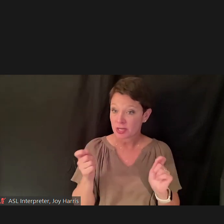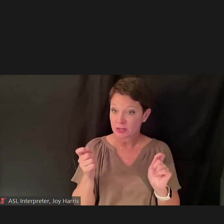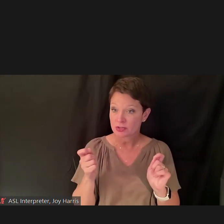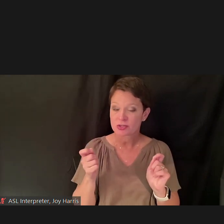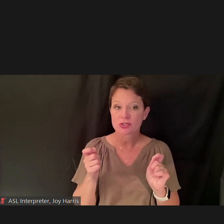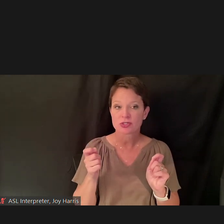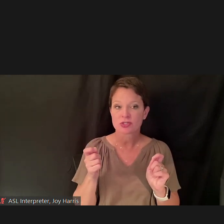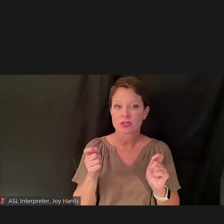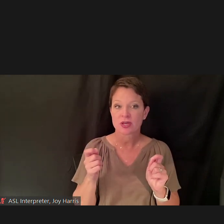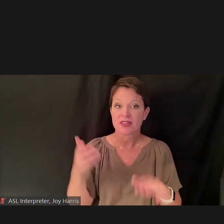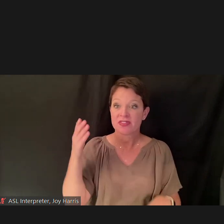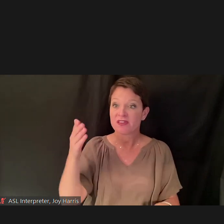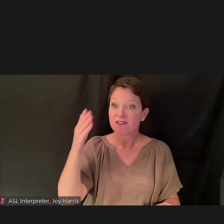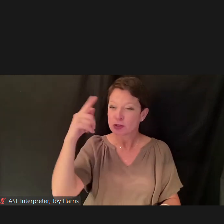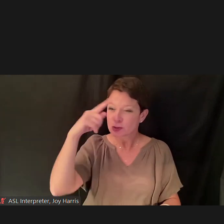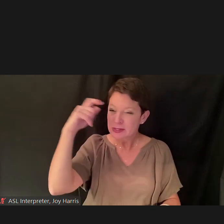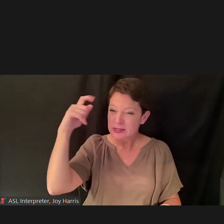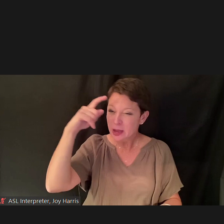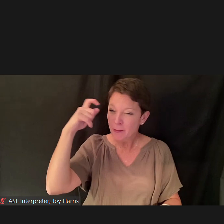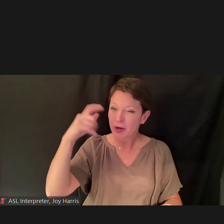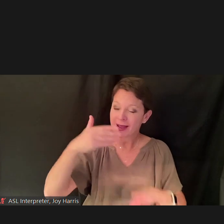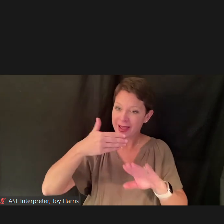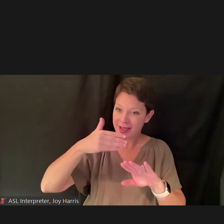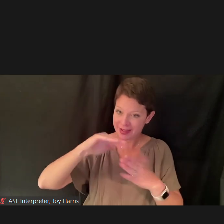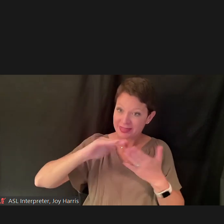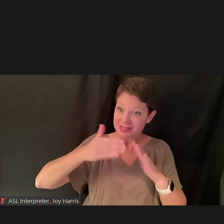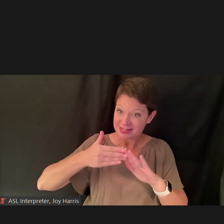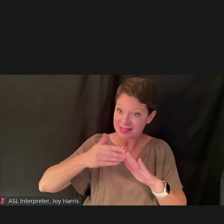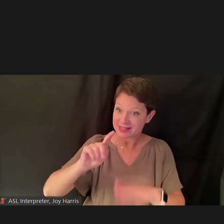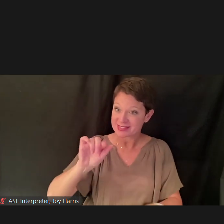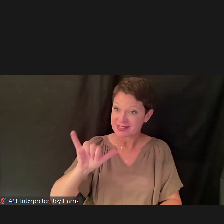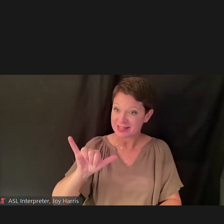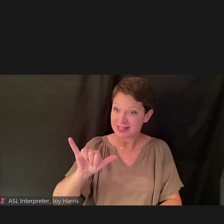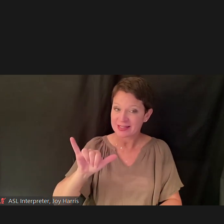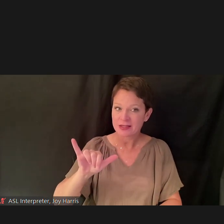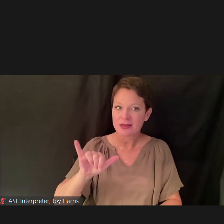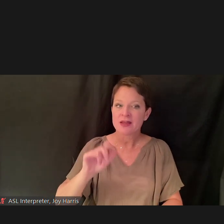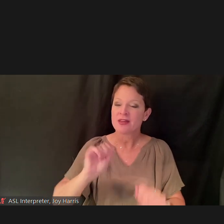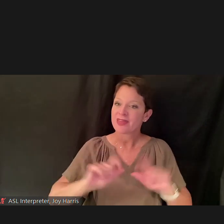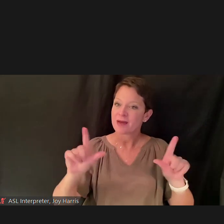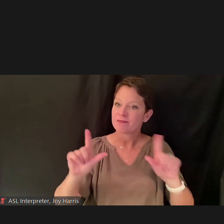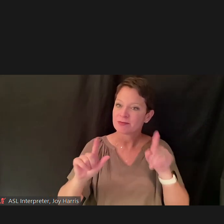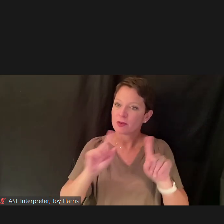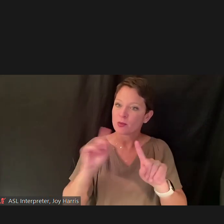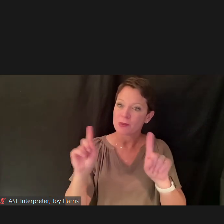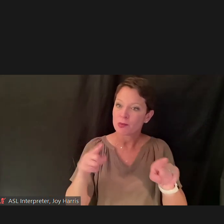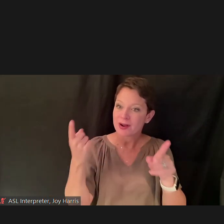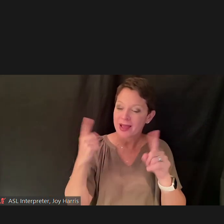aquí vamos a entender el cambio climático.